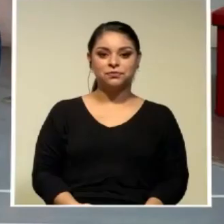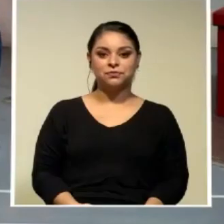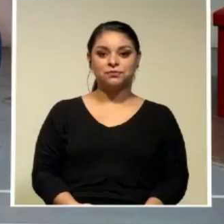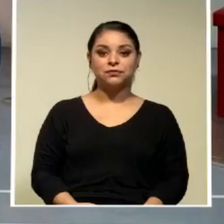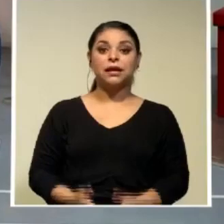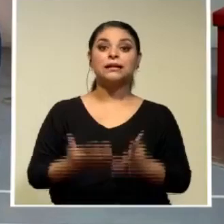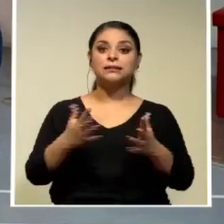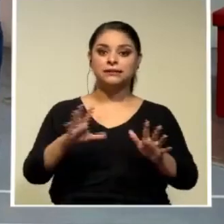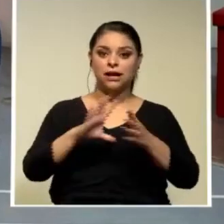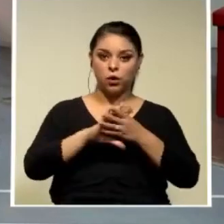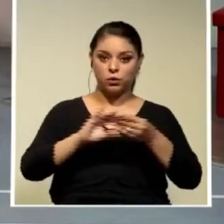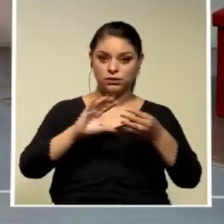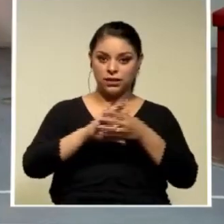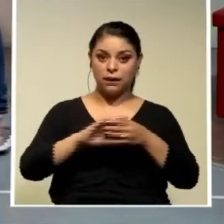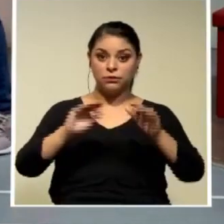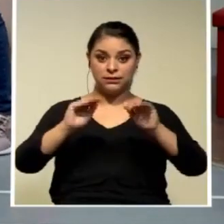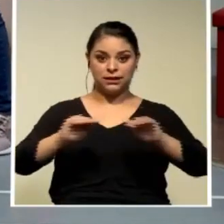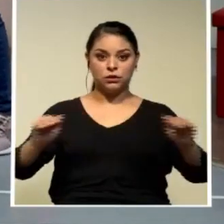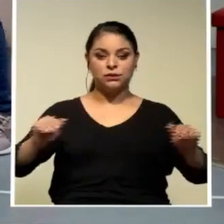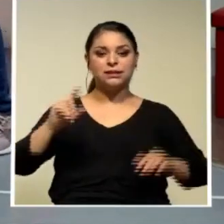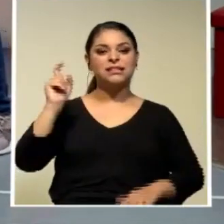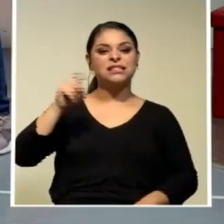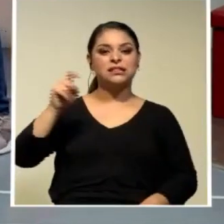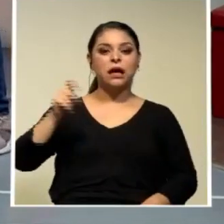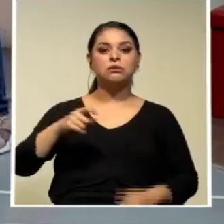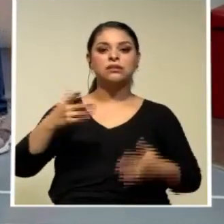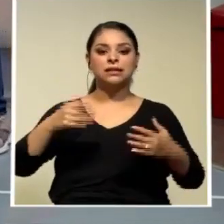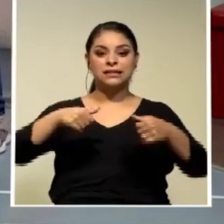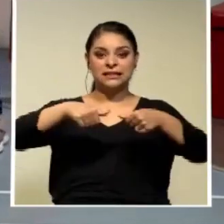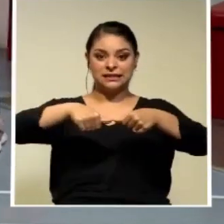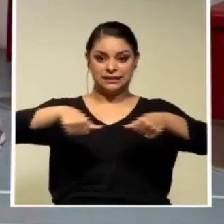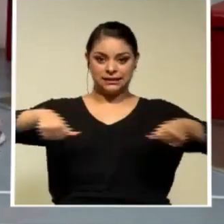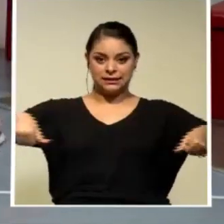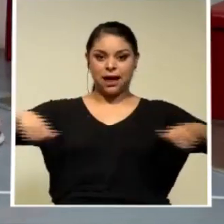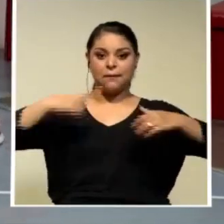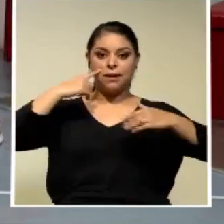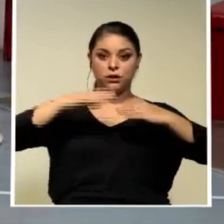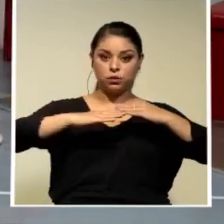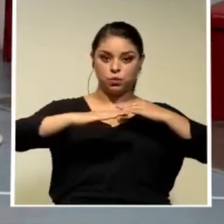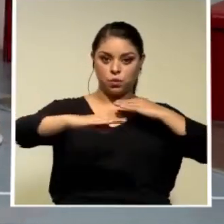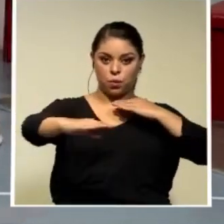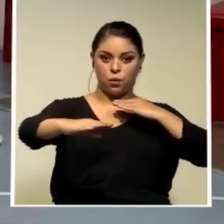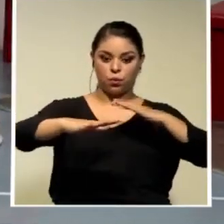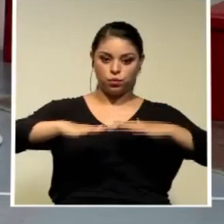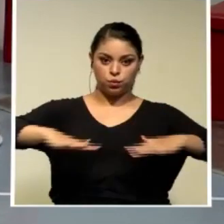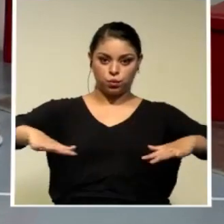les contamos a los niños y las niñas que ocupamos una cinta adhesiva en el suelo.